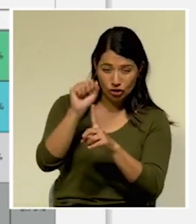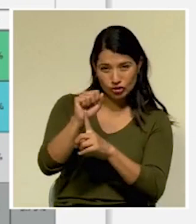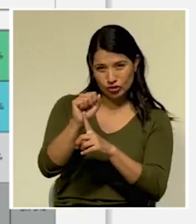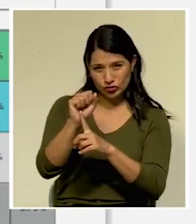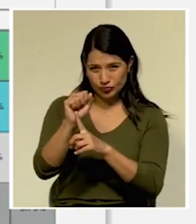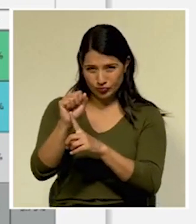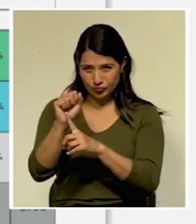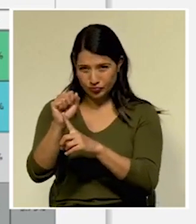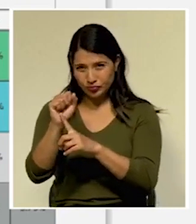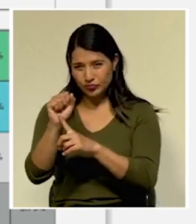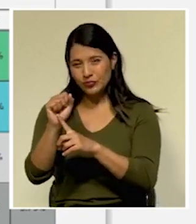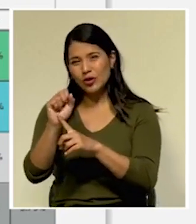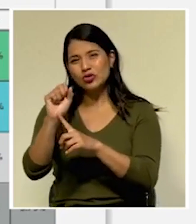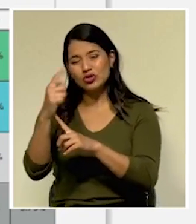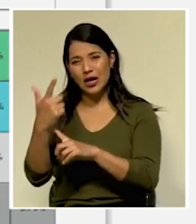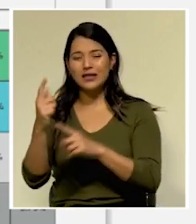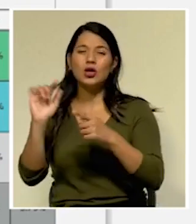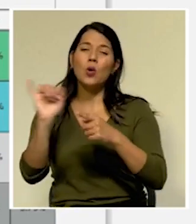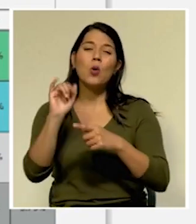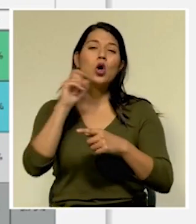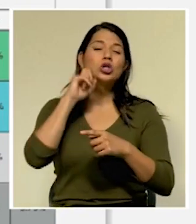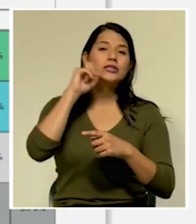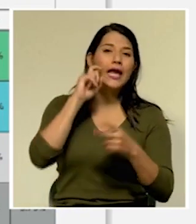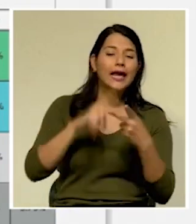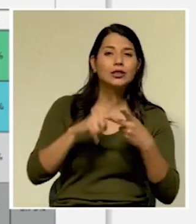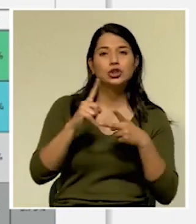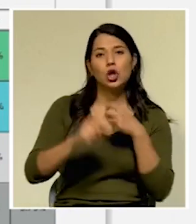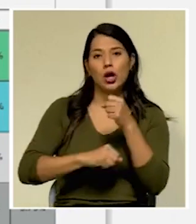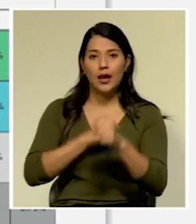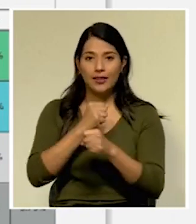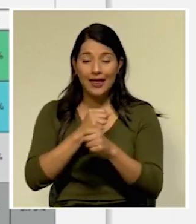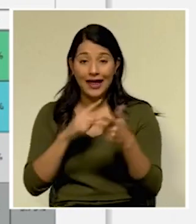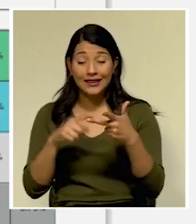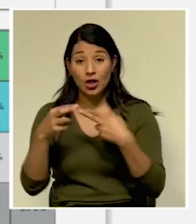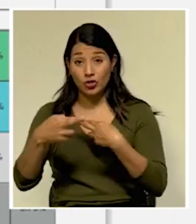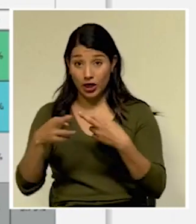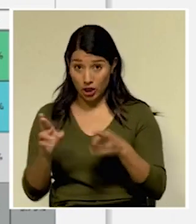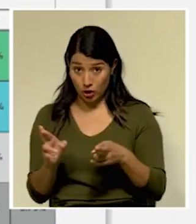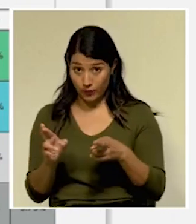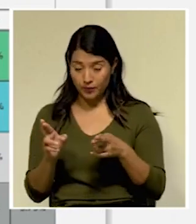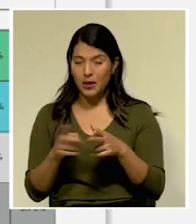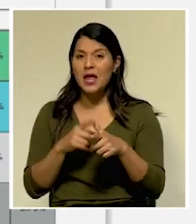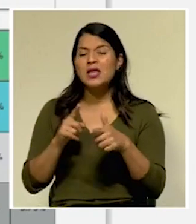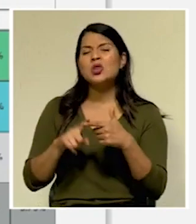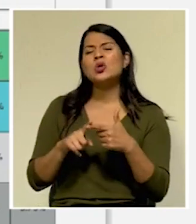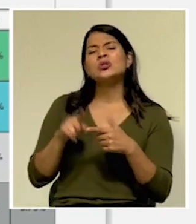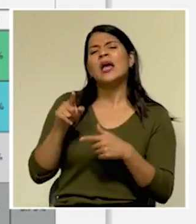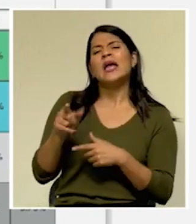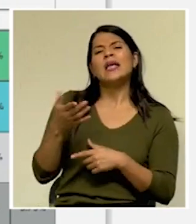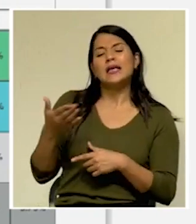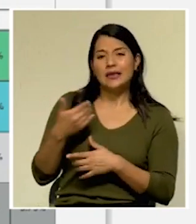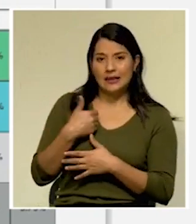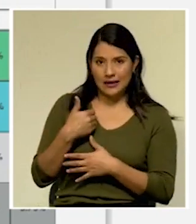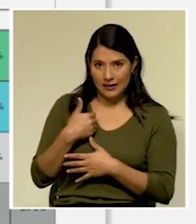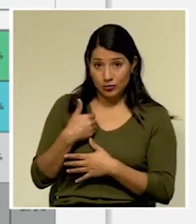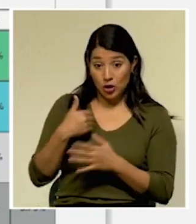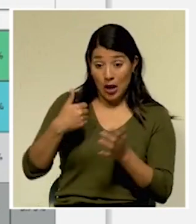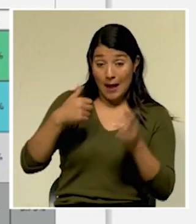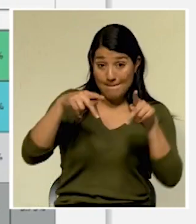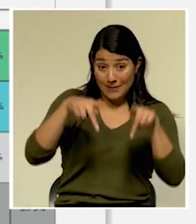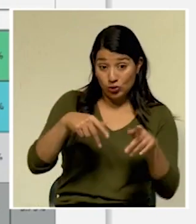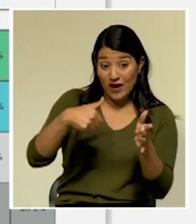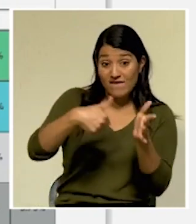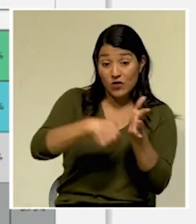por edad y por región. Entonces, aquí lo que tenemos es que, digamos, el votante por